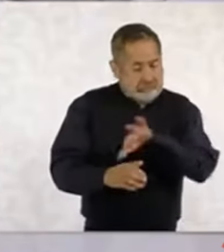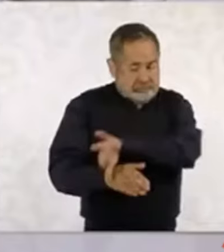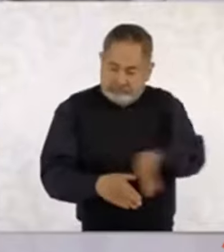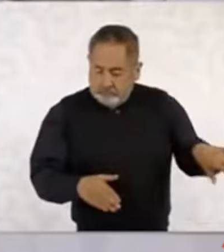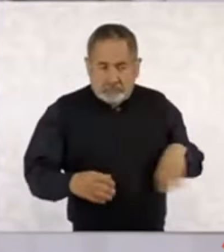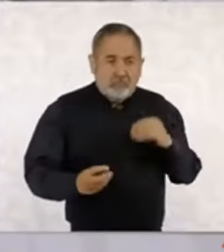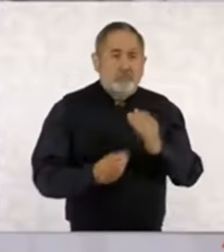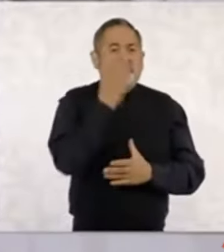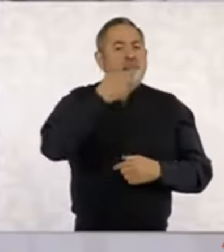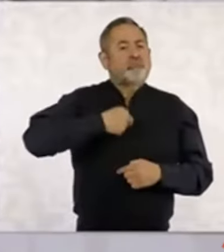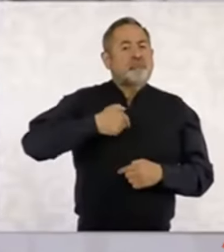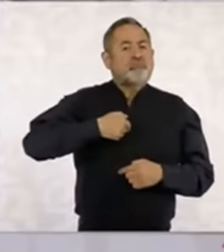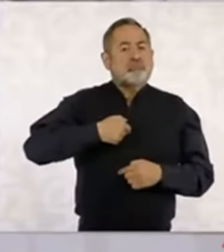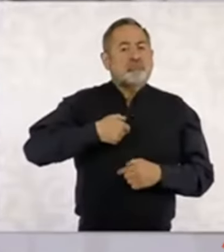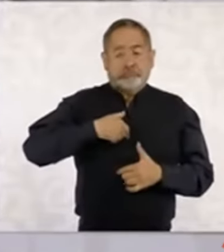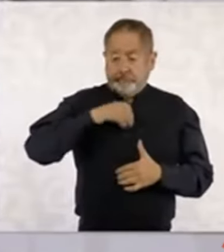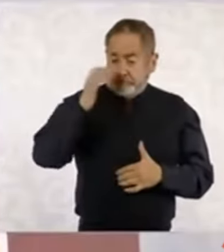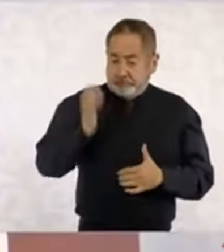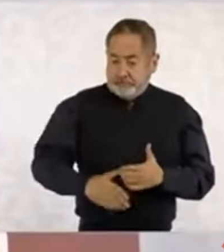era diferenciarse del anterior.